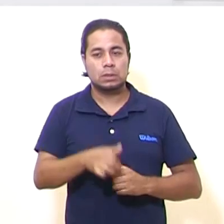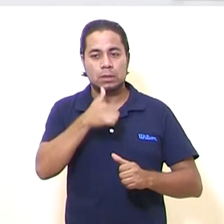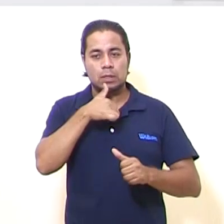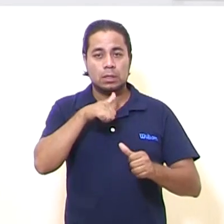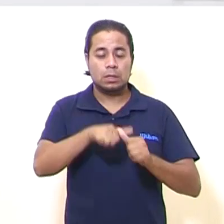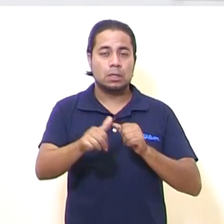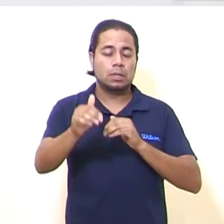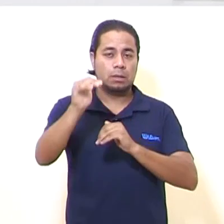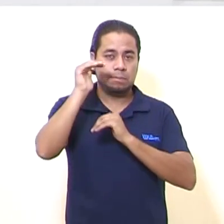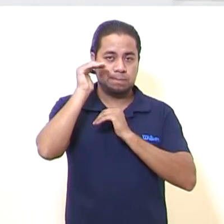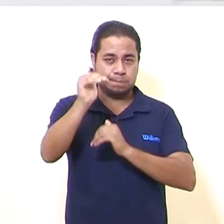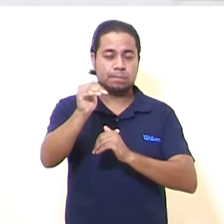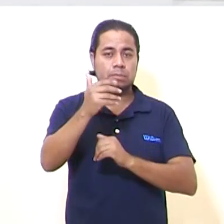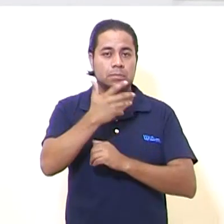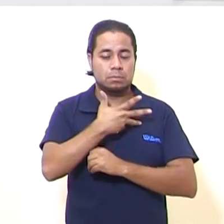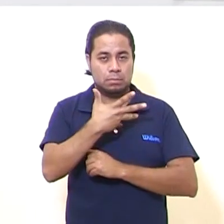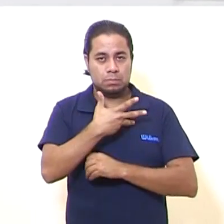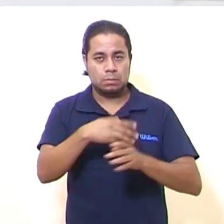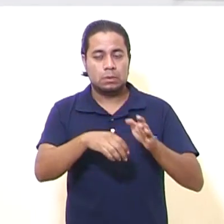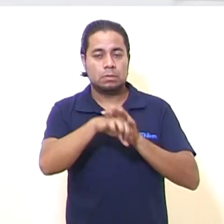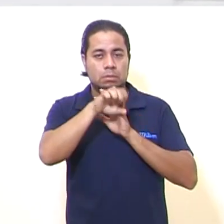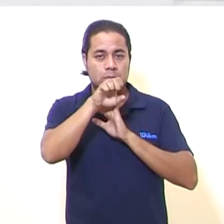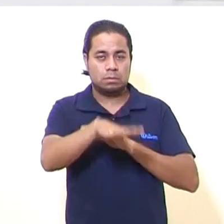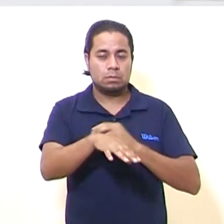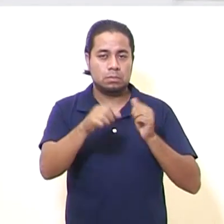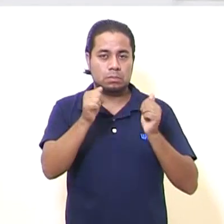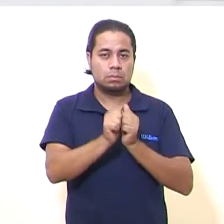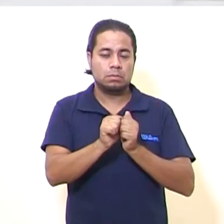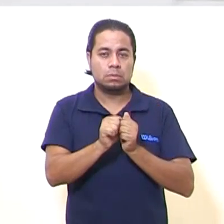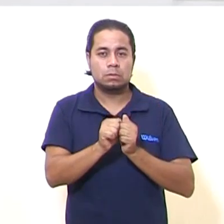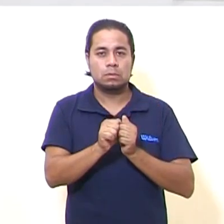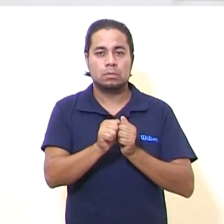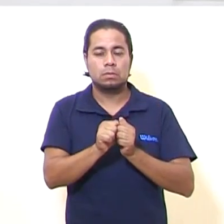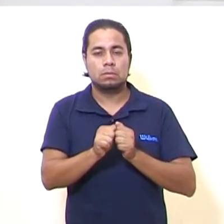vamos a encontrar en los nombres